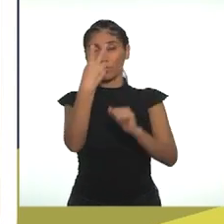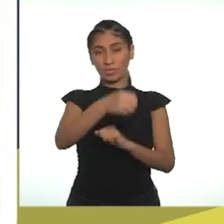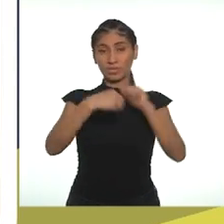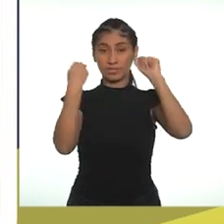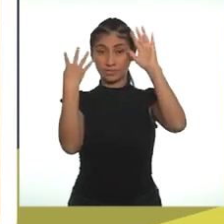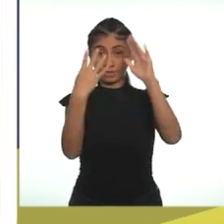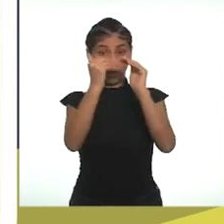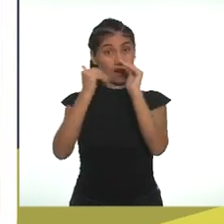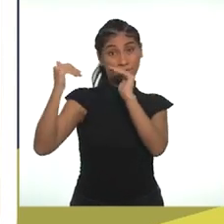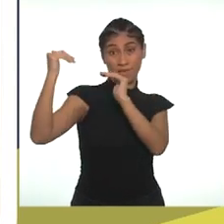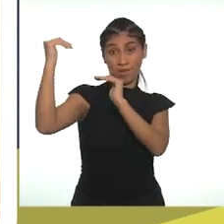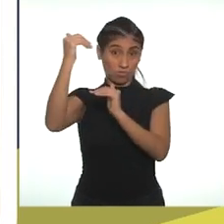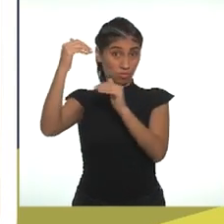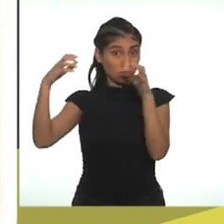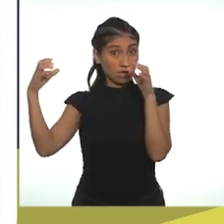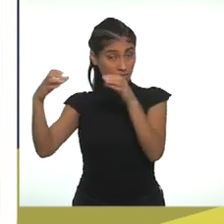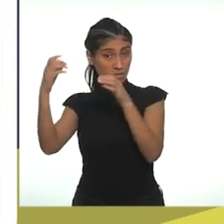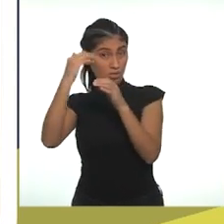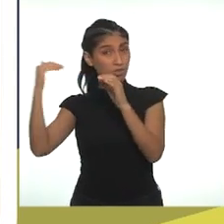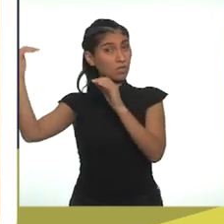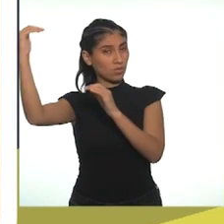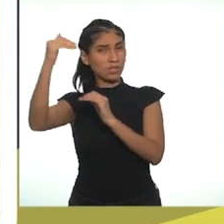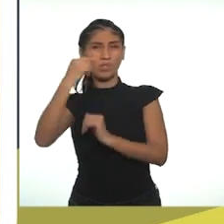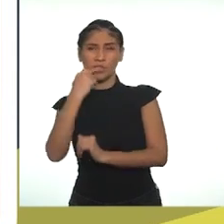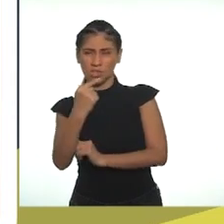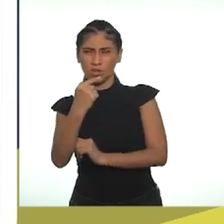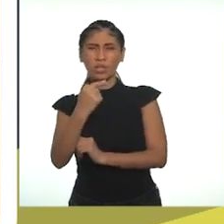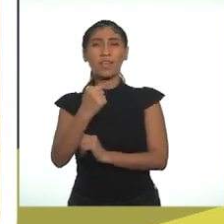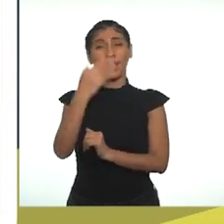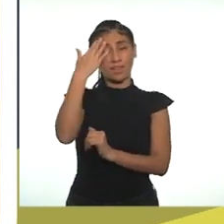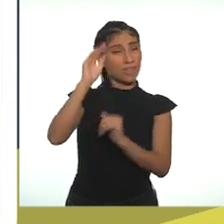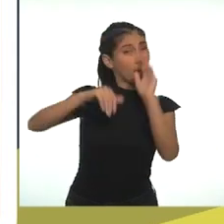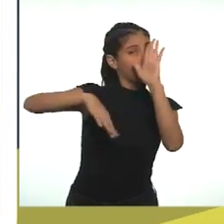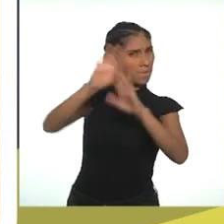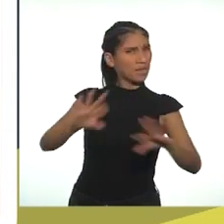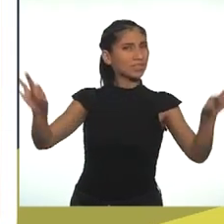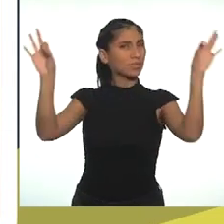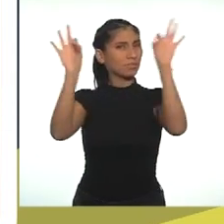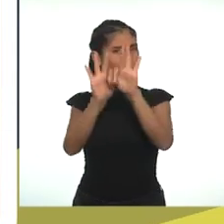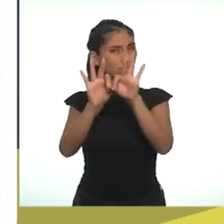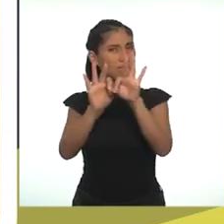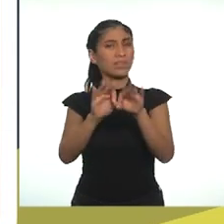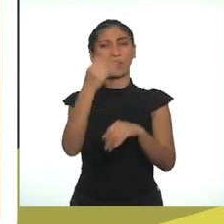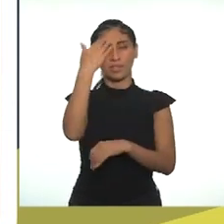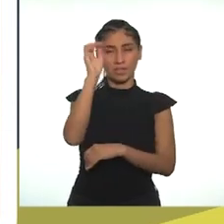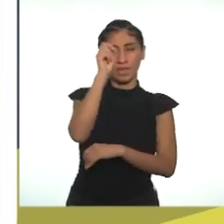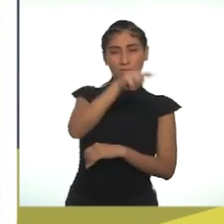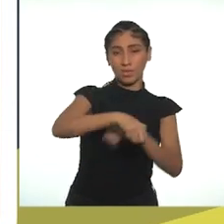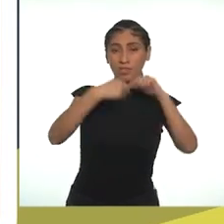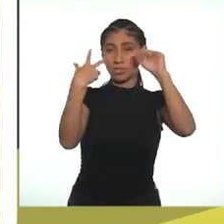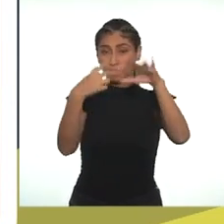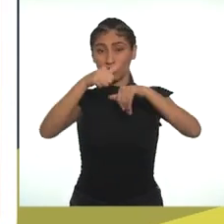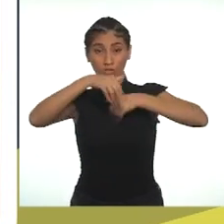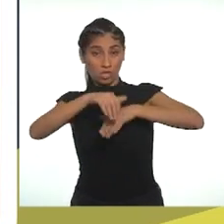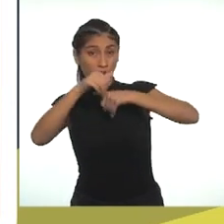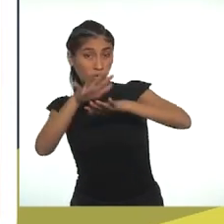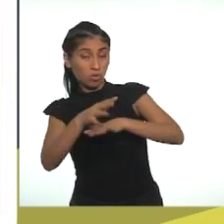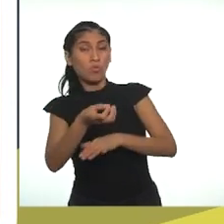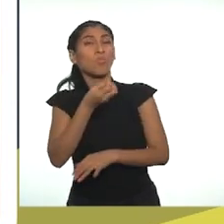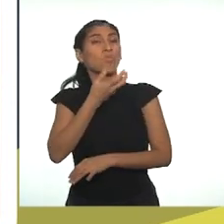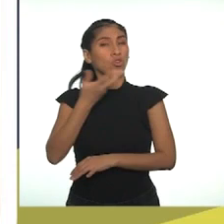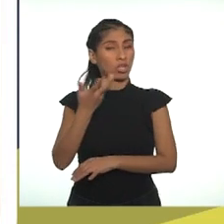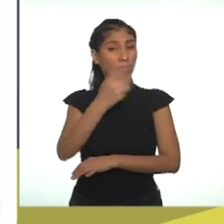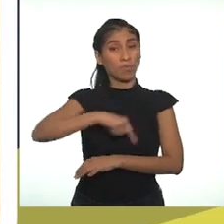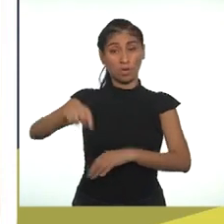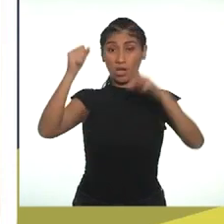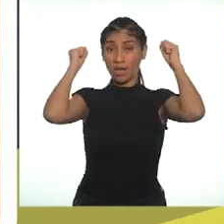las autoridades determinaron que la fecha nacional más importante sería el 28 de julio, probablemente porque